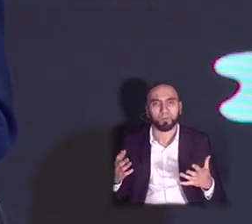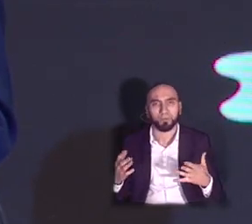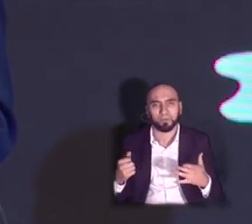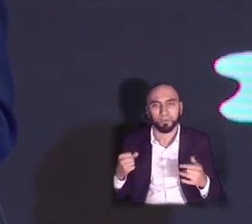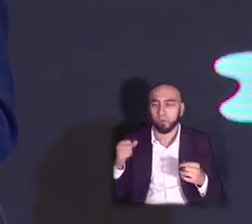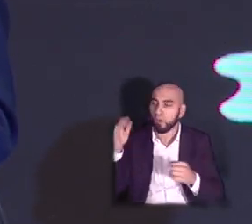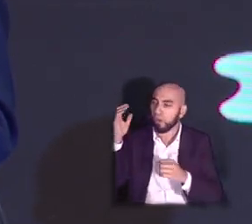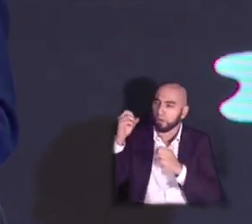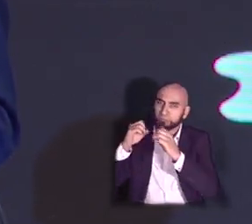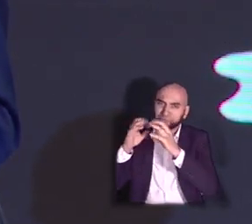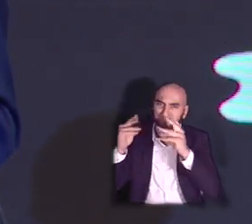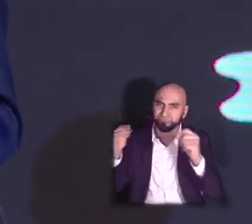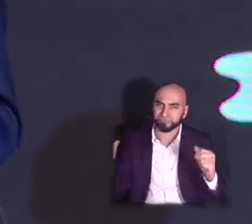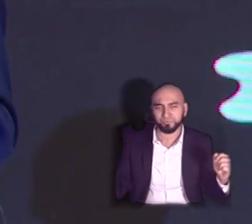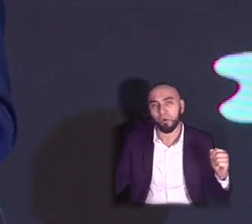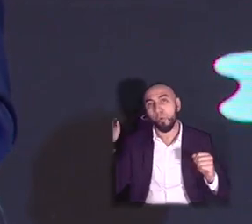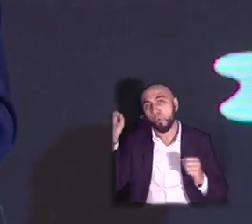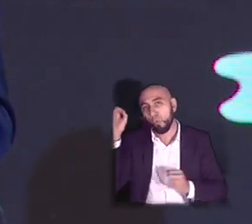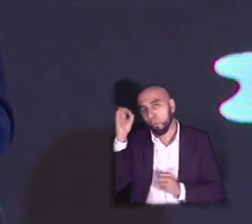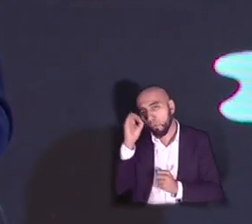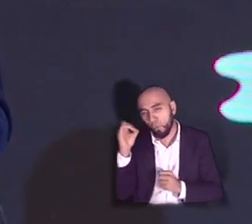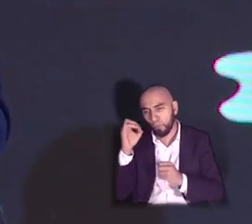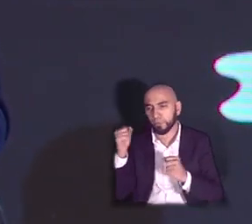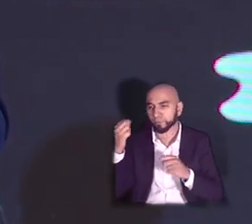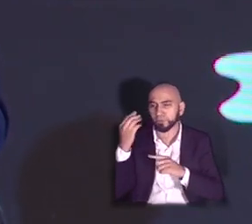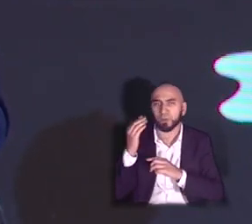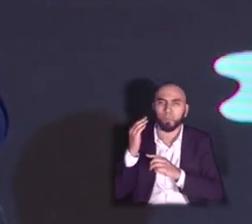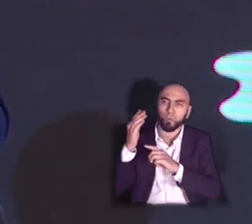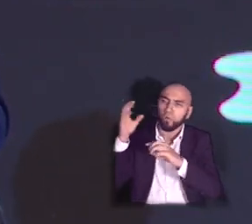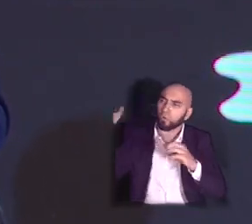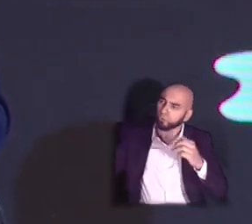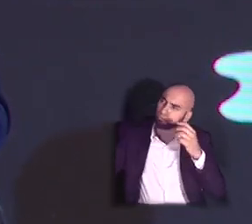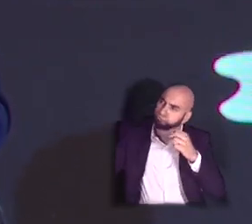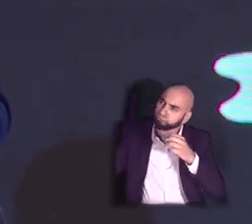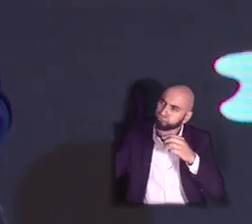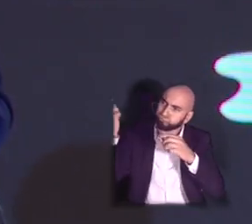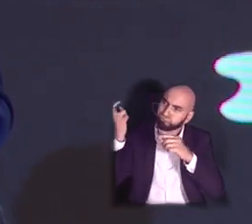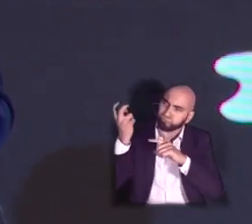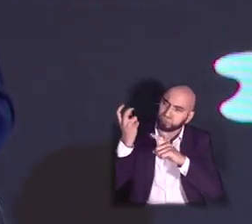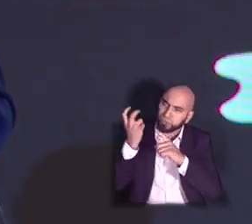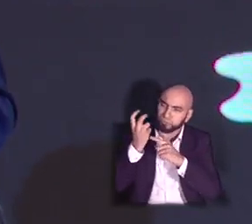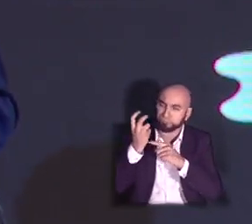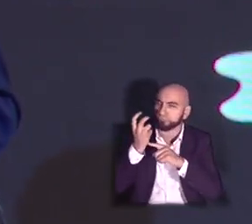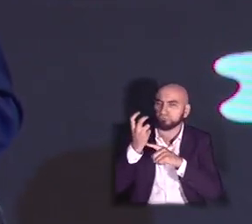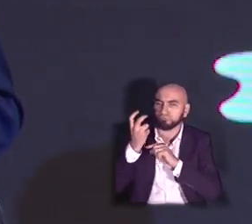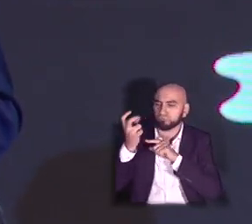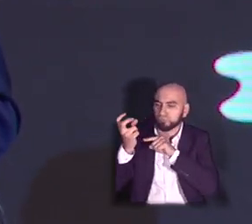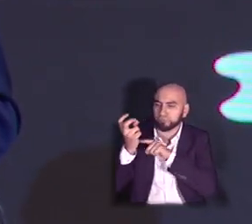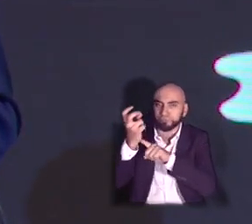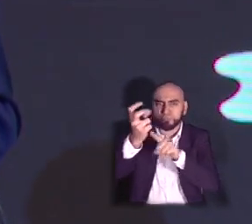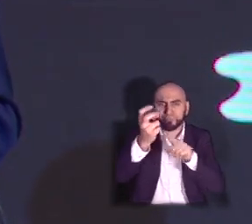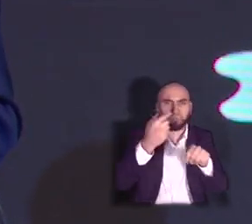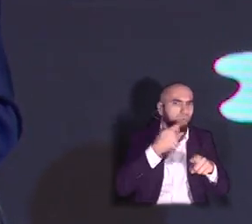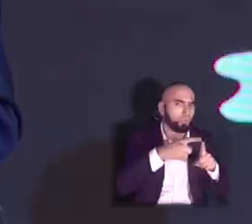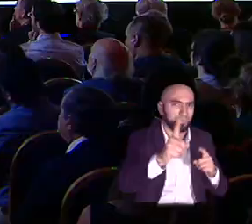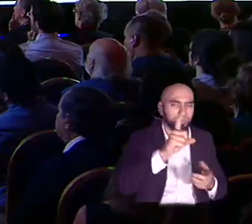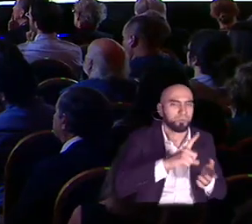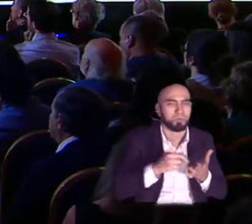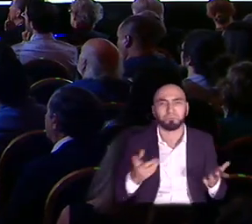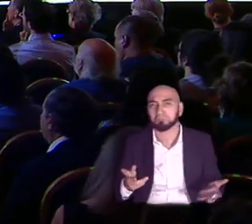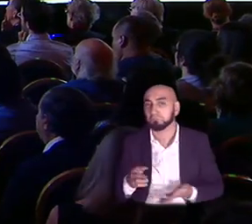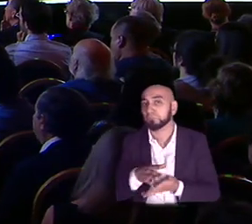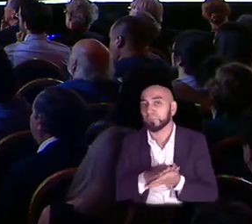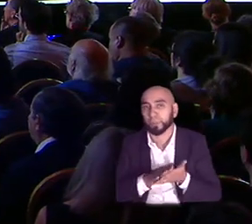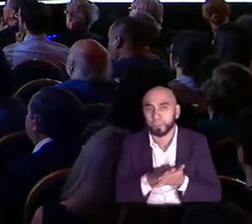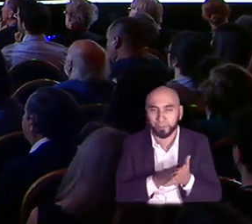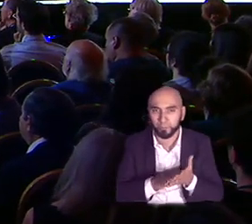predecir el daño latente. No es que el proyecto viene muy rápidamente hacia nosotros como un proyectil